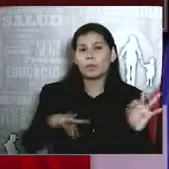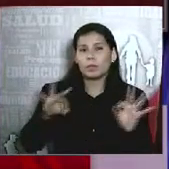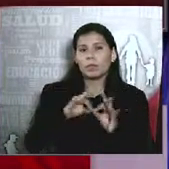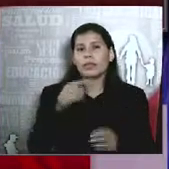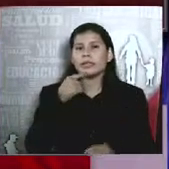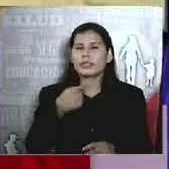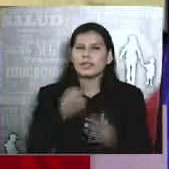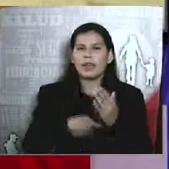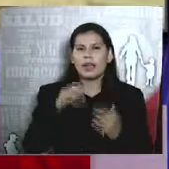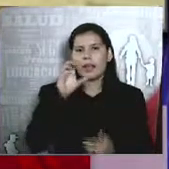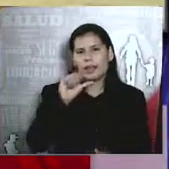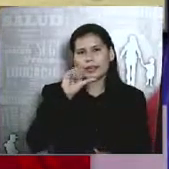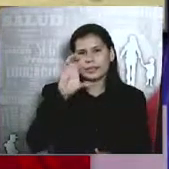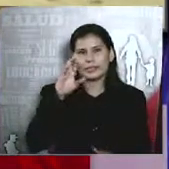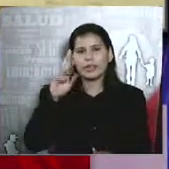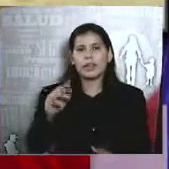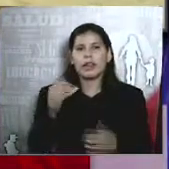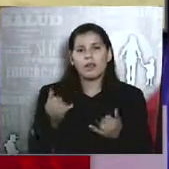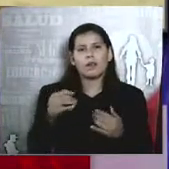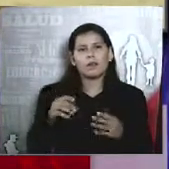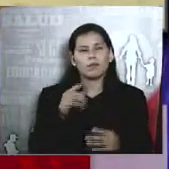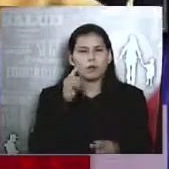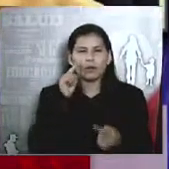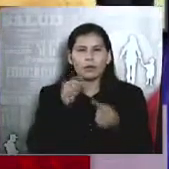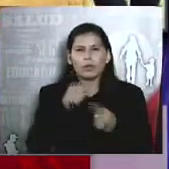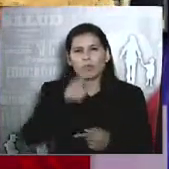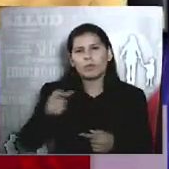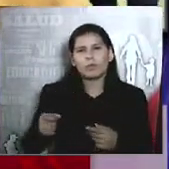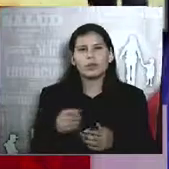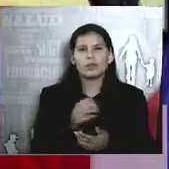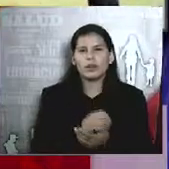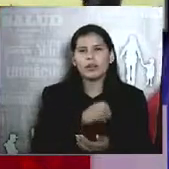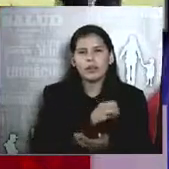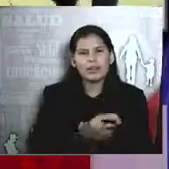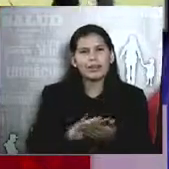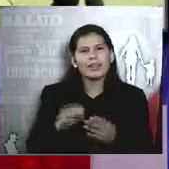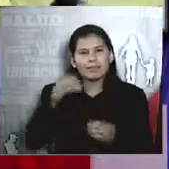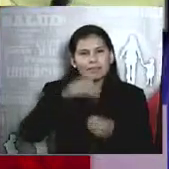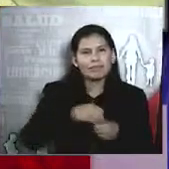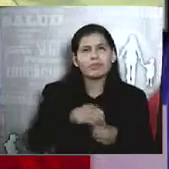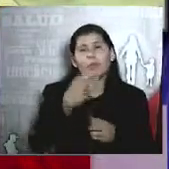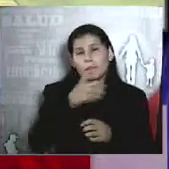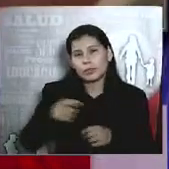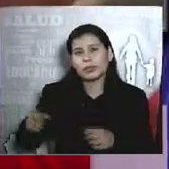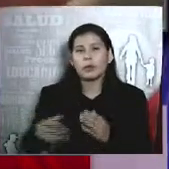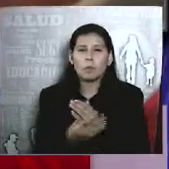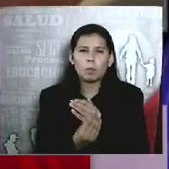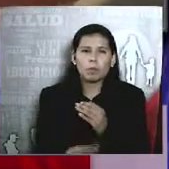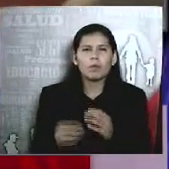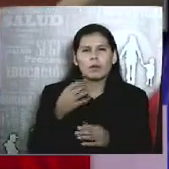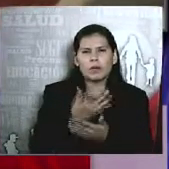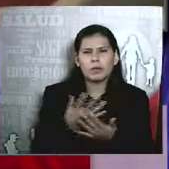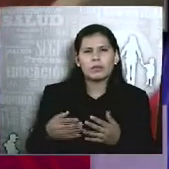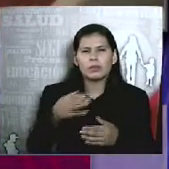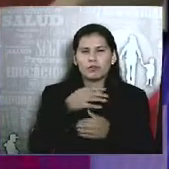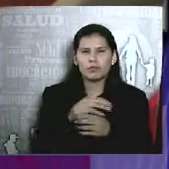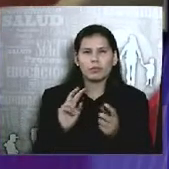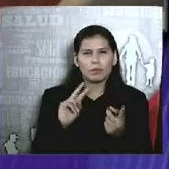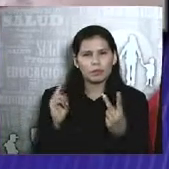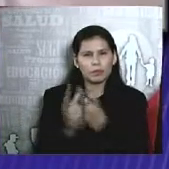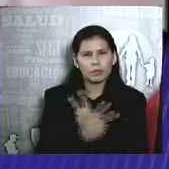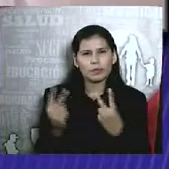ACR es la primera política pública que atiende a poblaciones en vulnerabilidad, pobres, víctimas, que permite la culminación